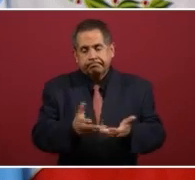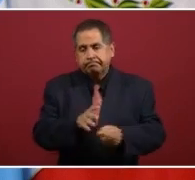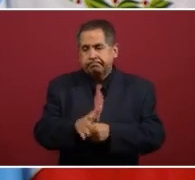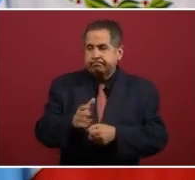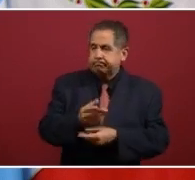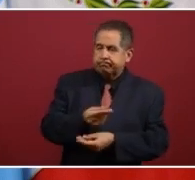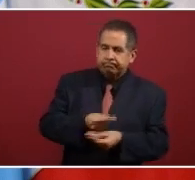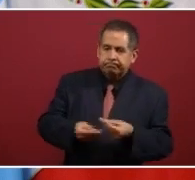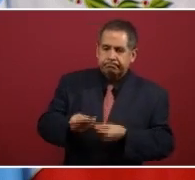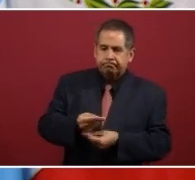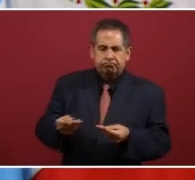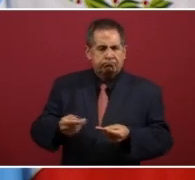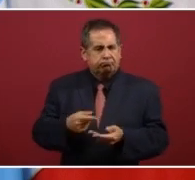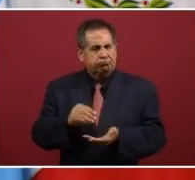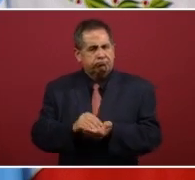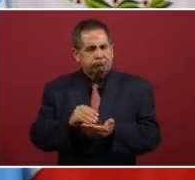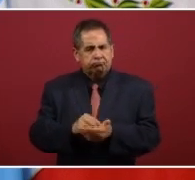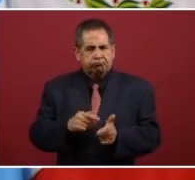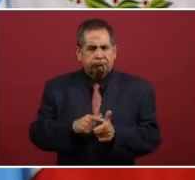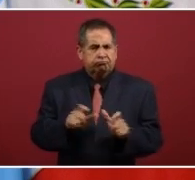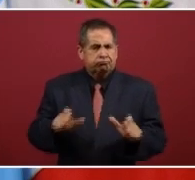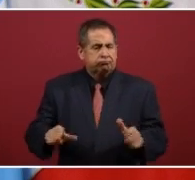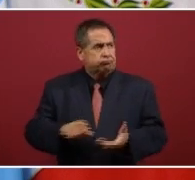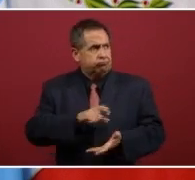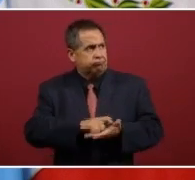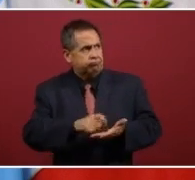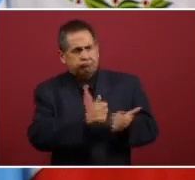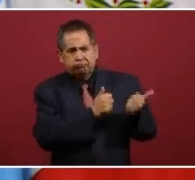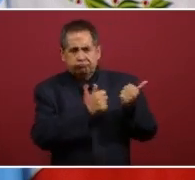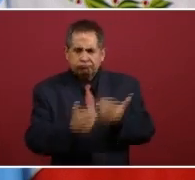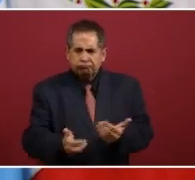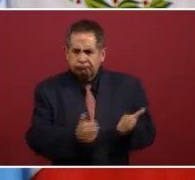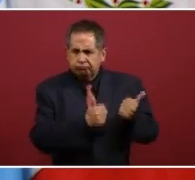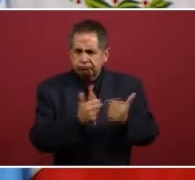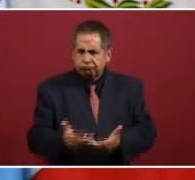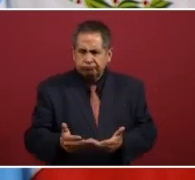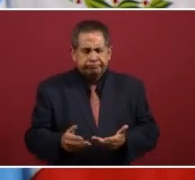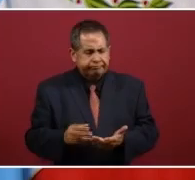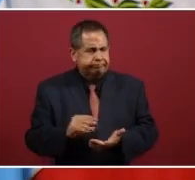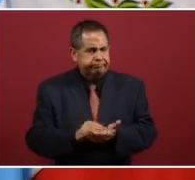o se mantuvo la compra de gasolina en el